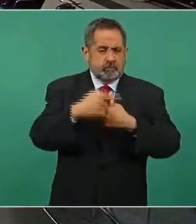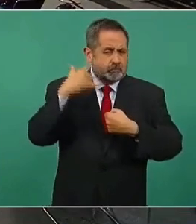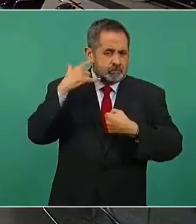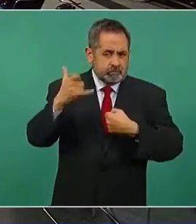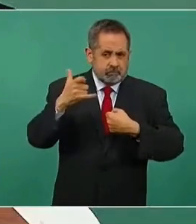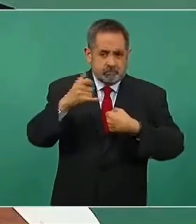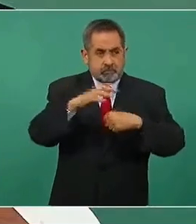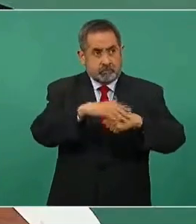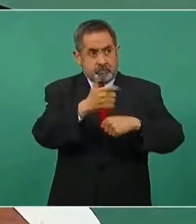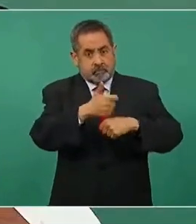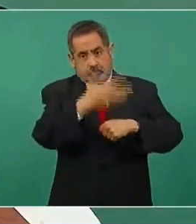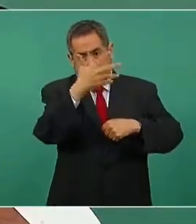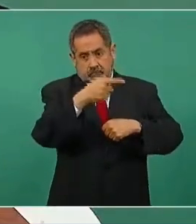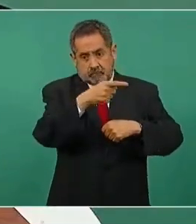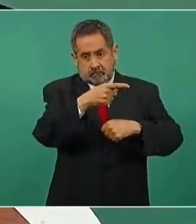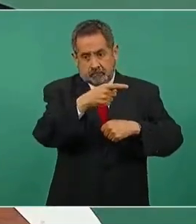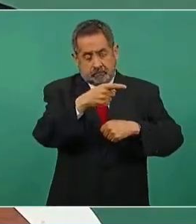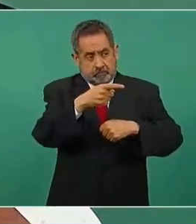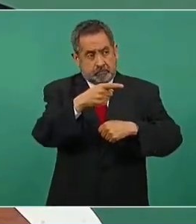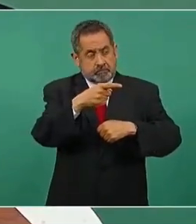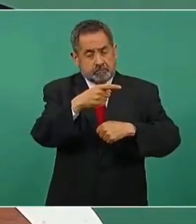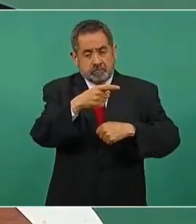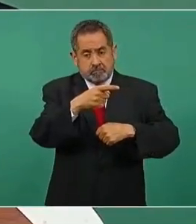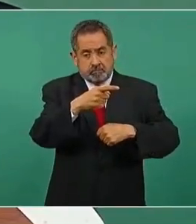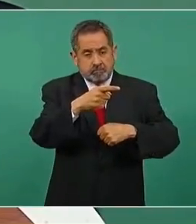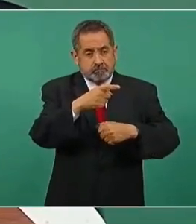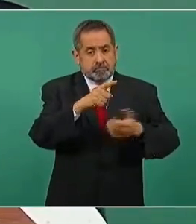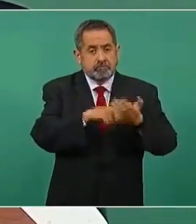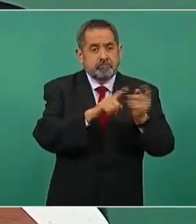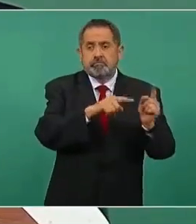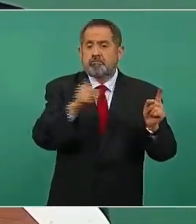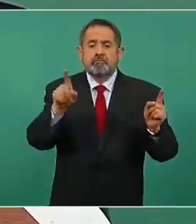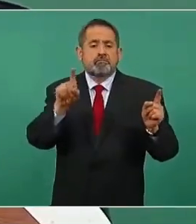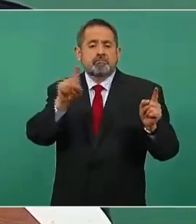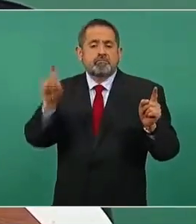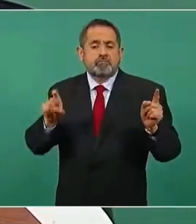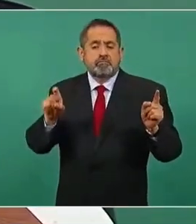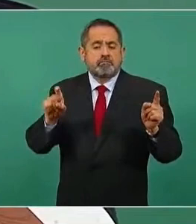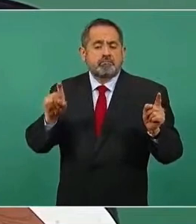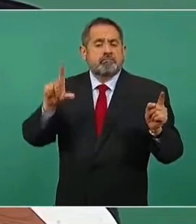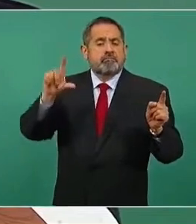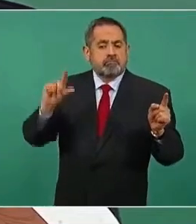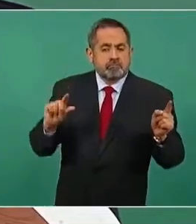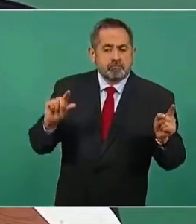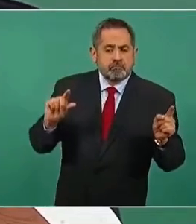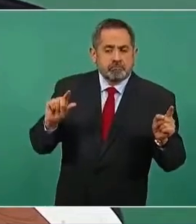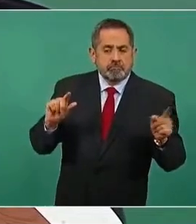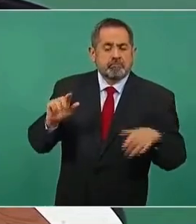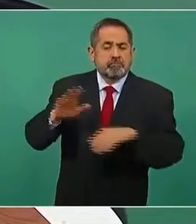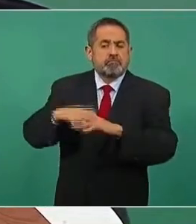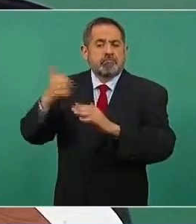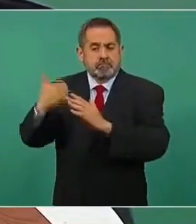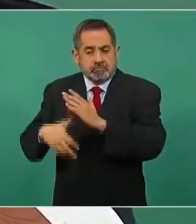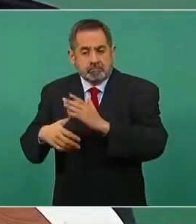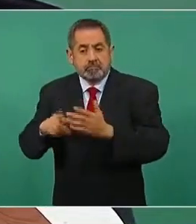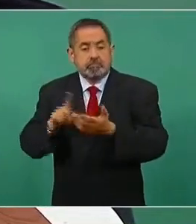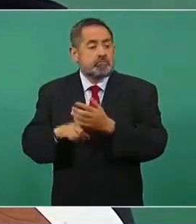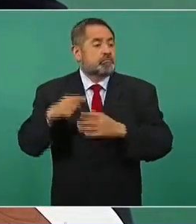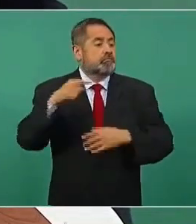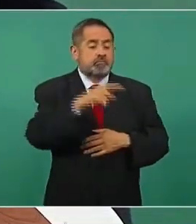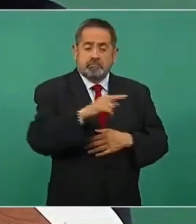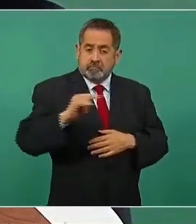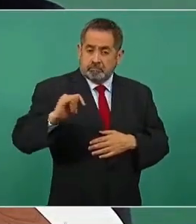más cara en cuanto a precio de combustible que Texas, en Tijuana